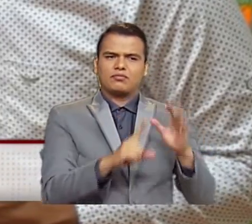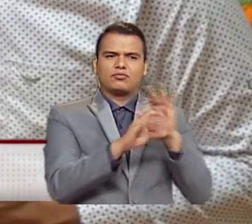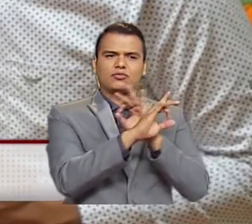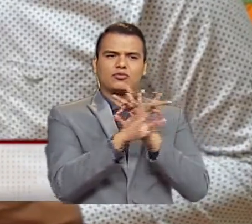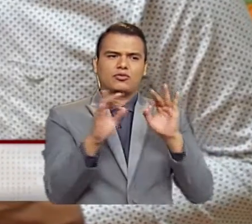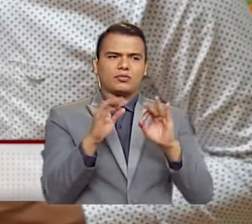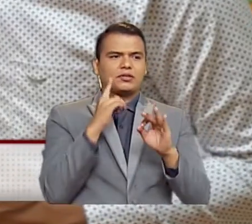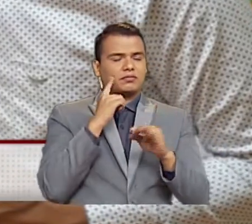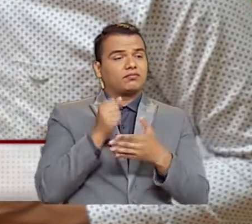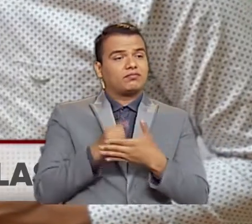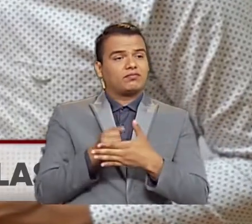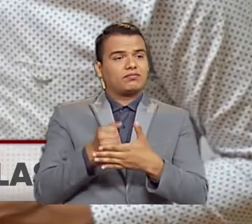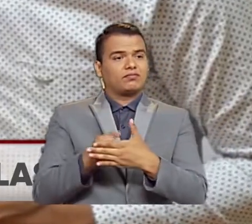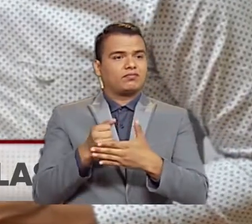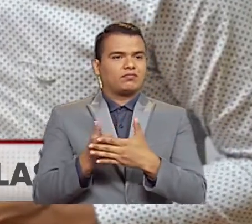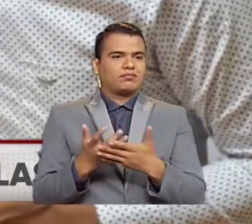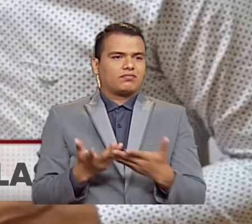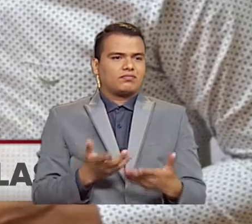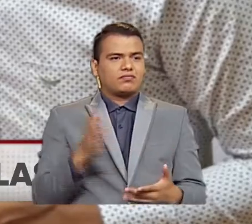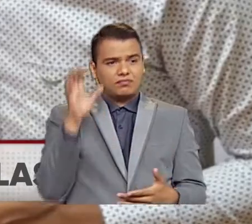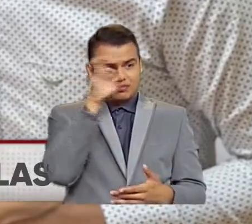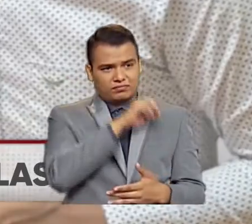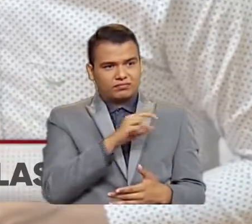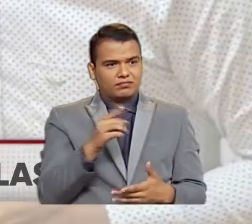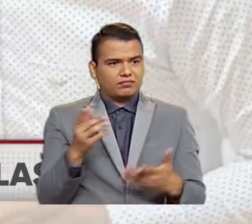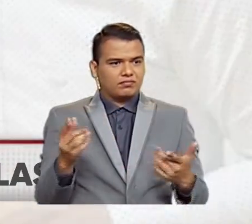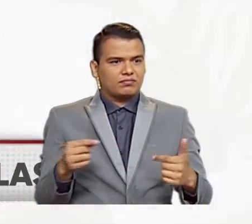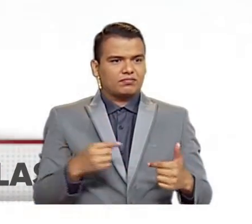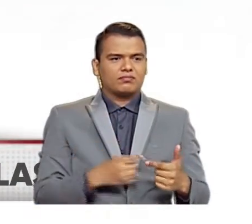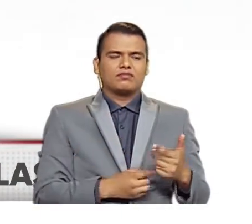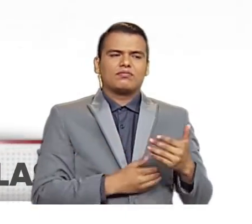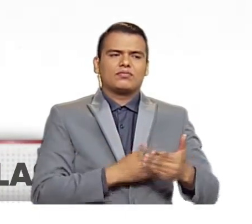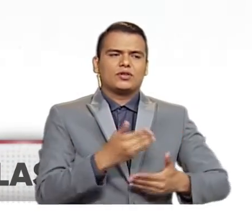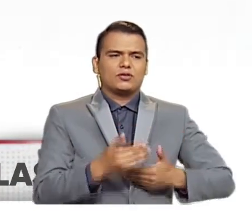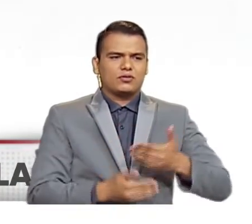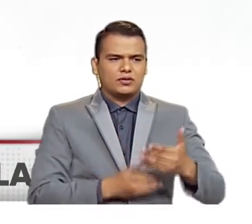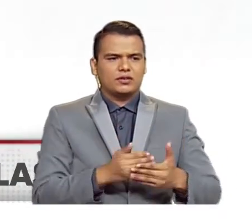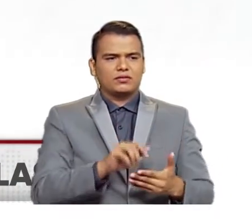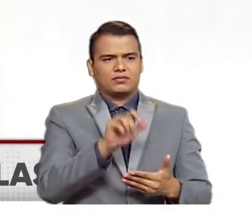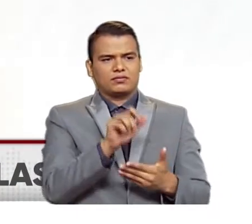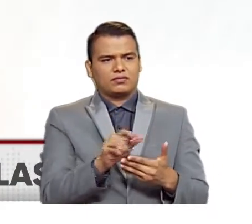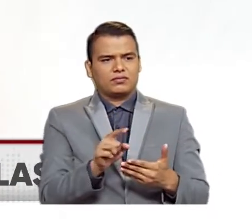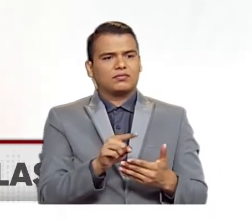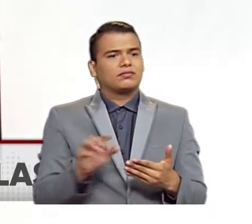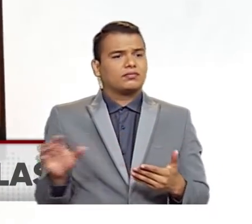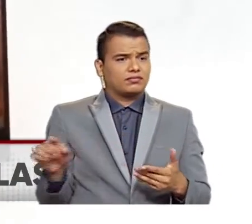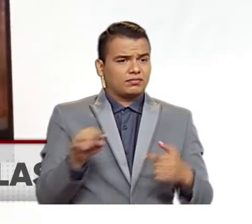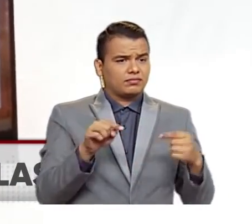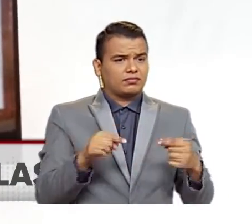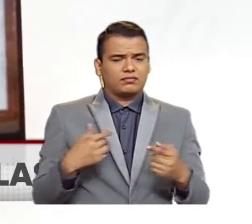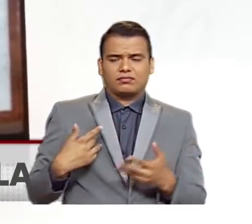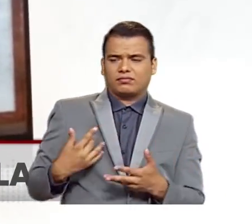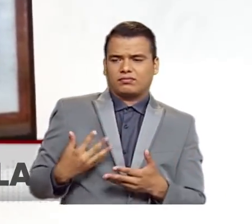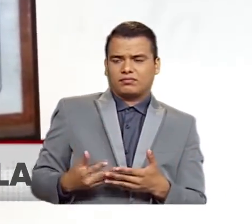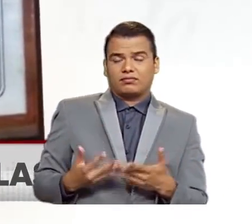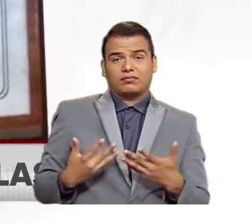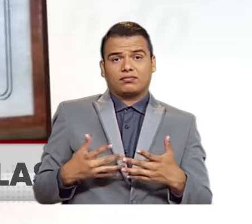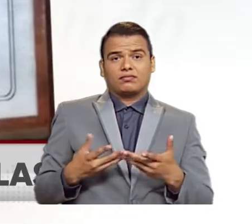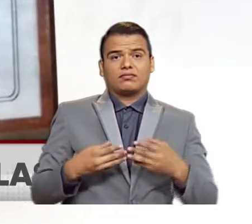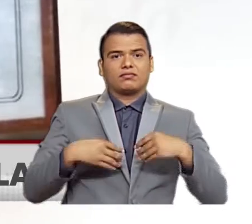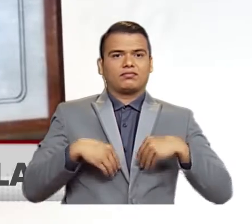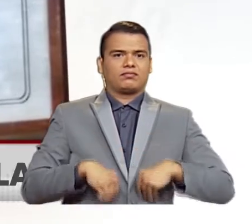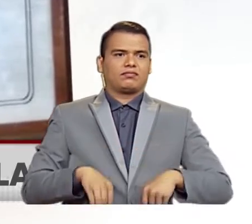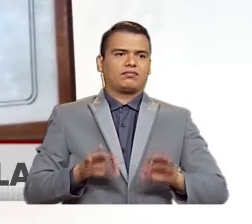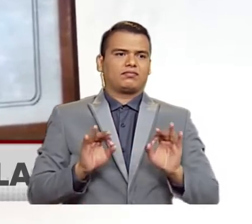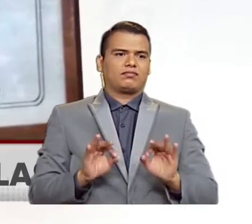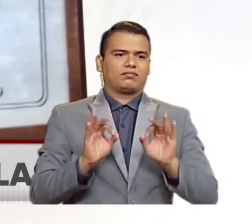sociedad. Yo siempre digo que yo soy una construcción de partículas de todas las personas que han pasado por mi vida desde el día en que nací. Pues